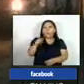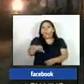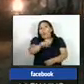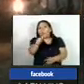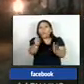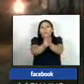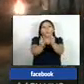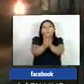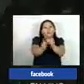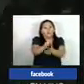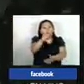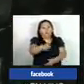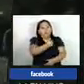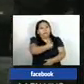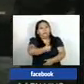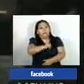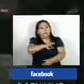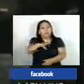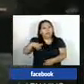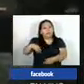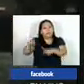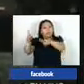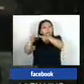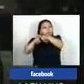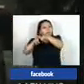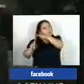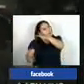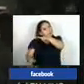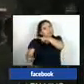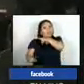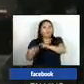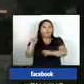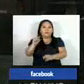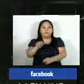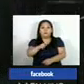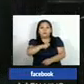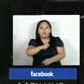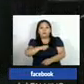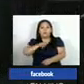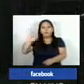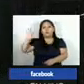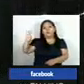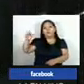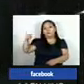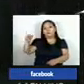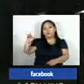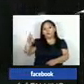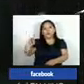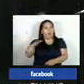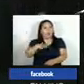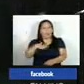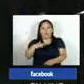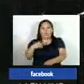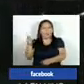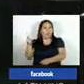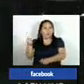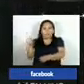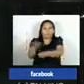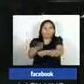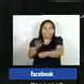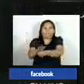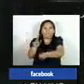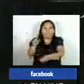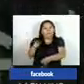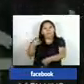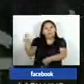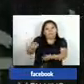flagelando a las familias salvadoreñas son las desapariciones. La Fiscalía, encargada de perseguir el delito, no cuenta con los fondos suficientes. Se debe